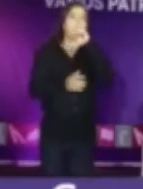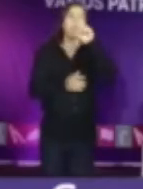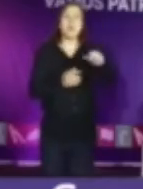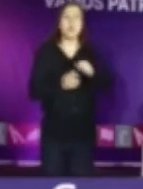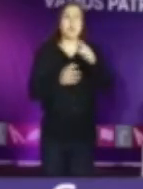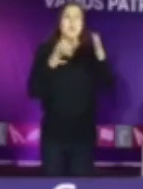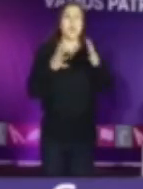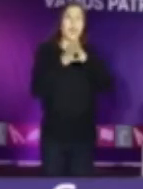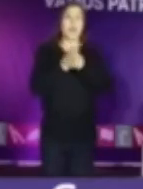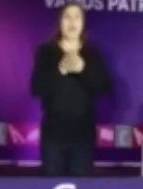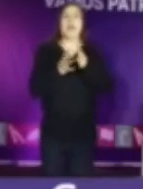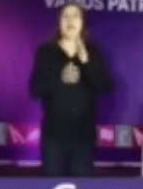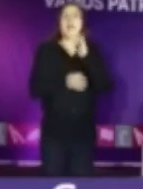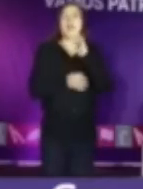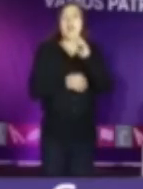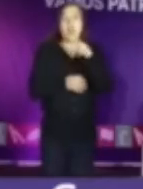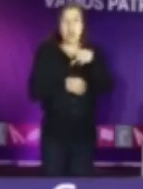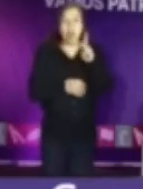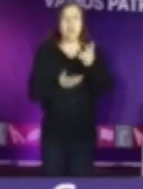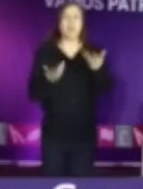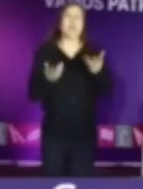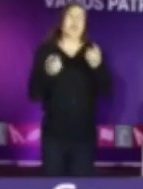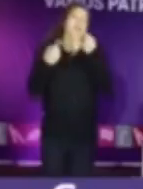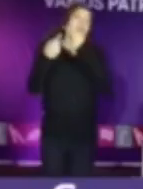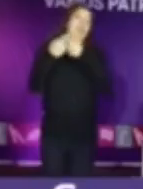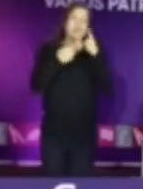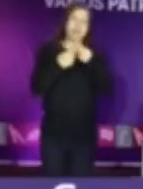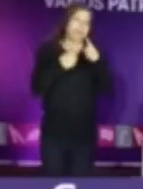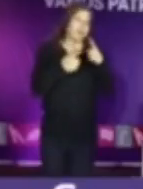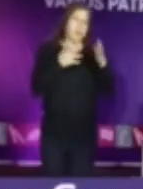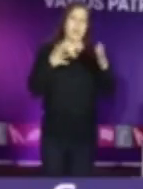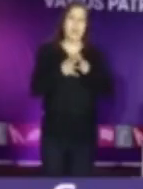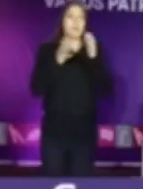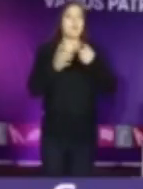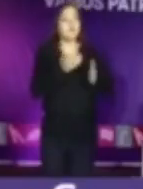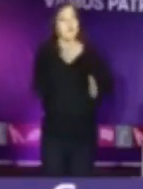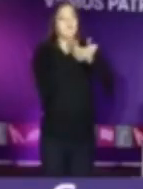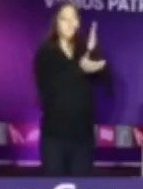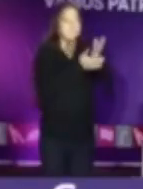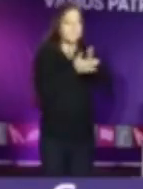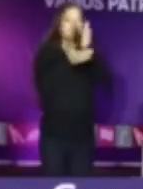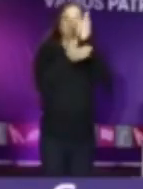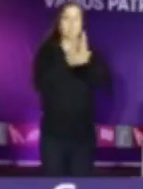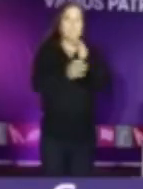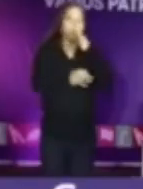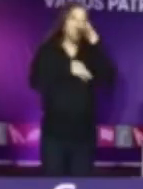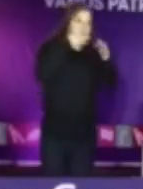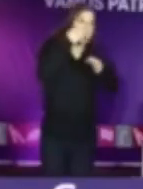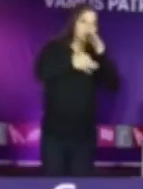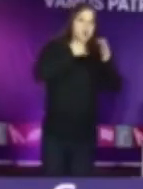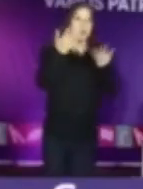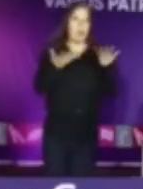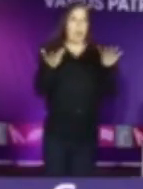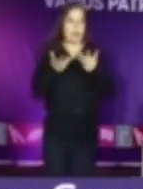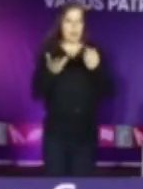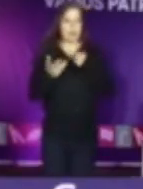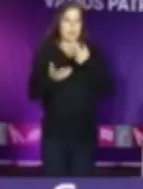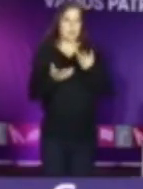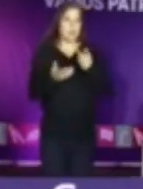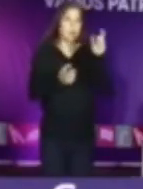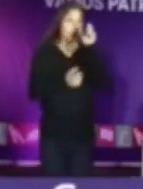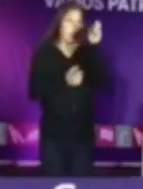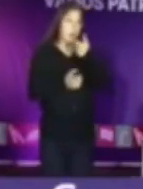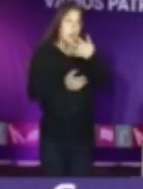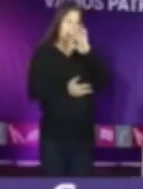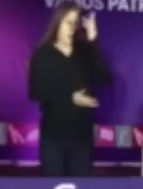Irak, la guerra en Afganistán, golpes de Estado, etcétera, etcétera. Y cada vez que regresaba yo a mi